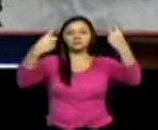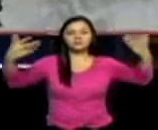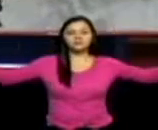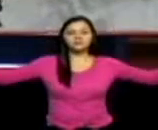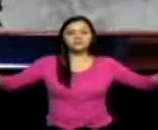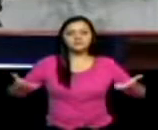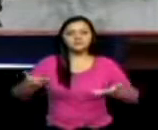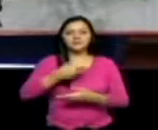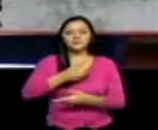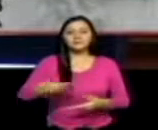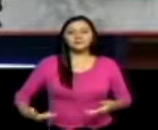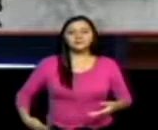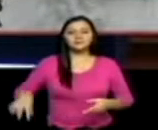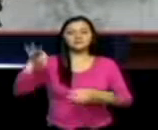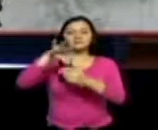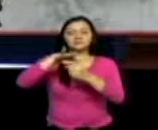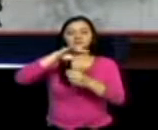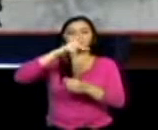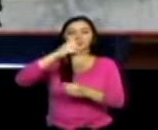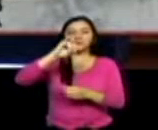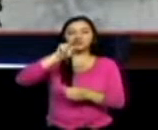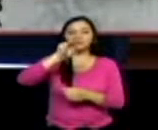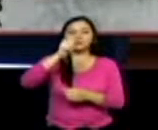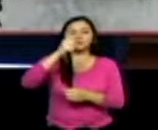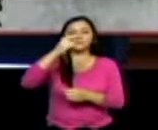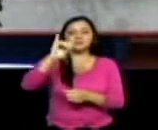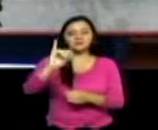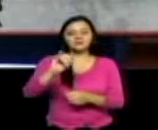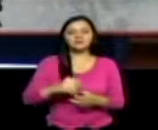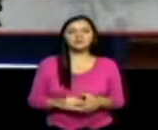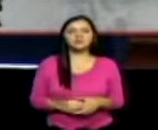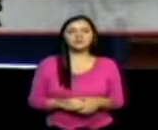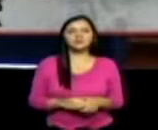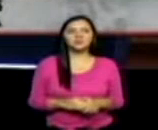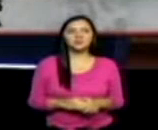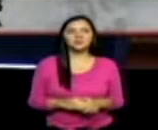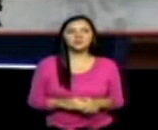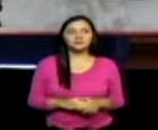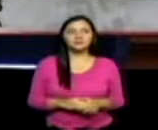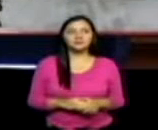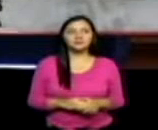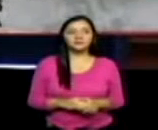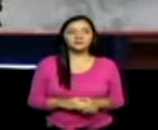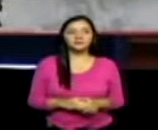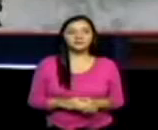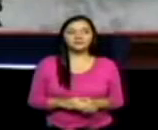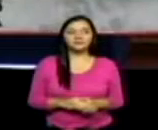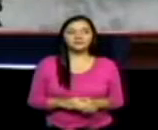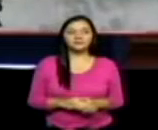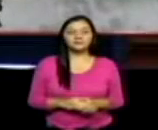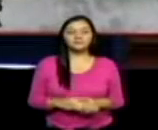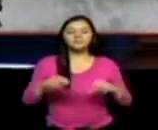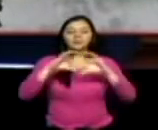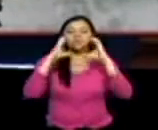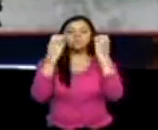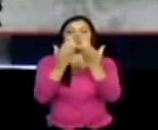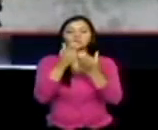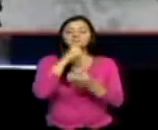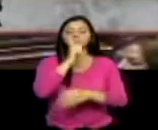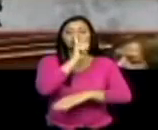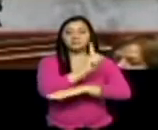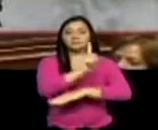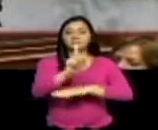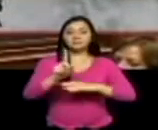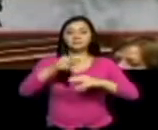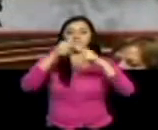al presidente electo de la República, señor Pedro Pablo Kuczynski Kodar. Comisión de anuncio al presidente electo